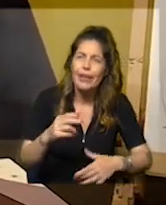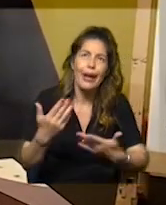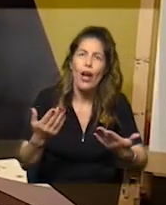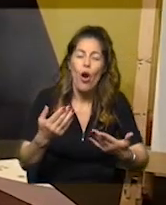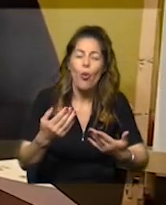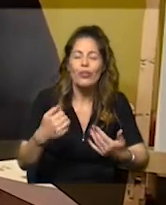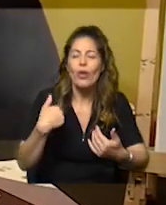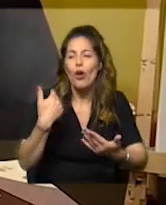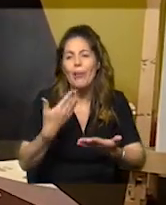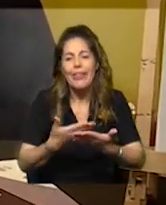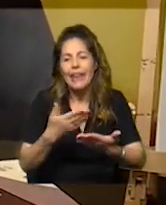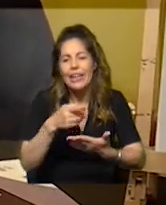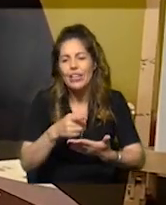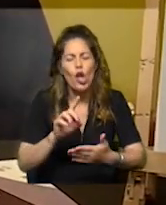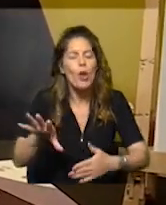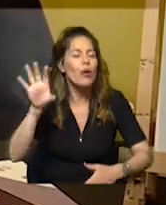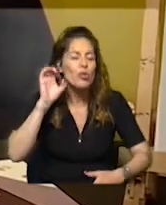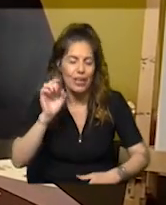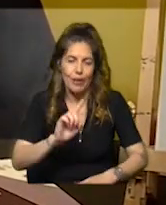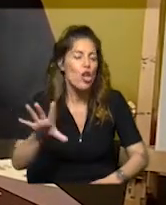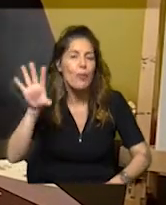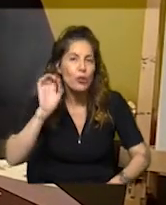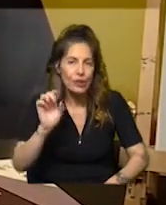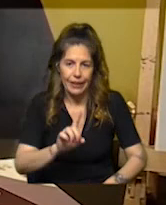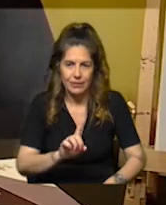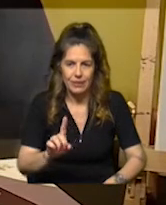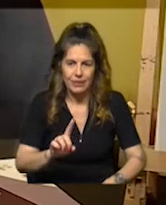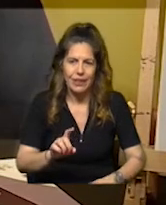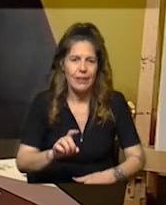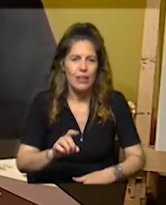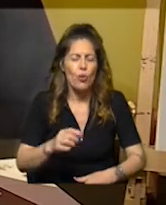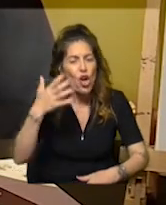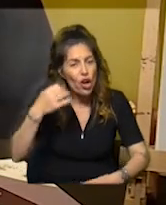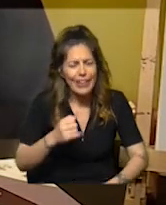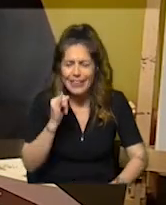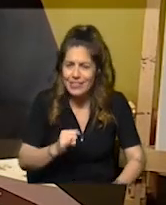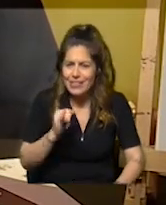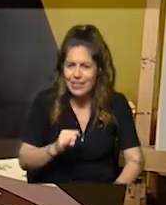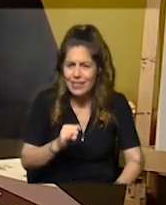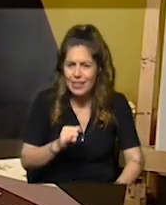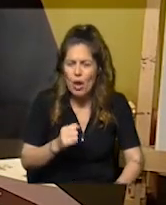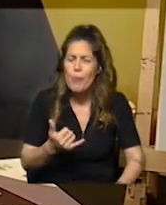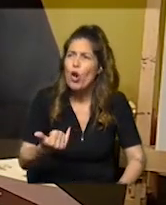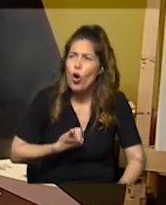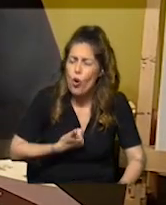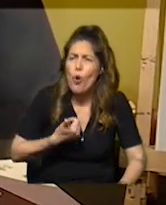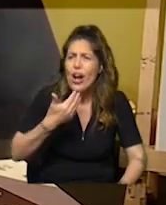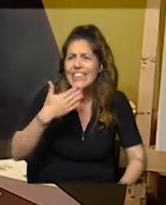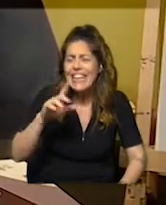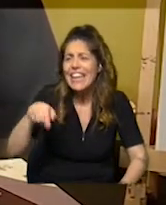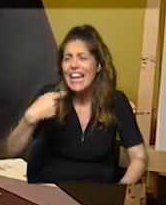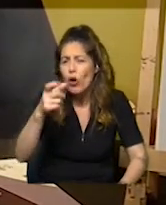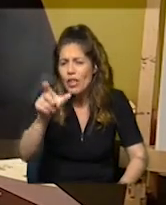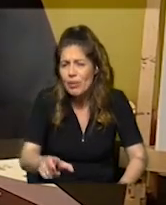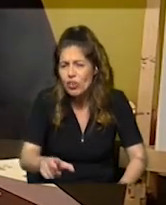o uno lo hace no me escuchas no me estás escuchando no me escuchas y y uno cree que sí o sea cómo cómo entiende el otro cómo